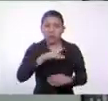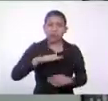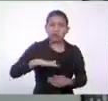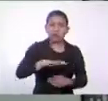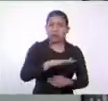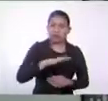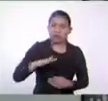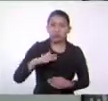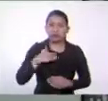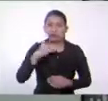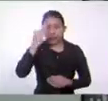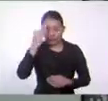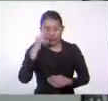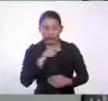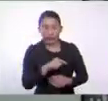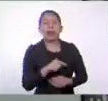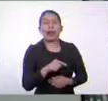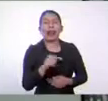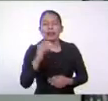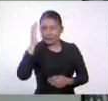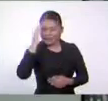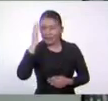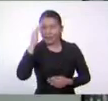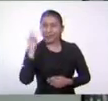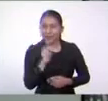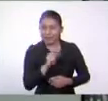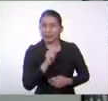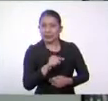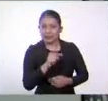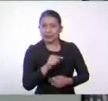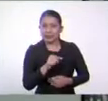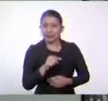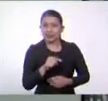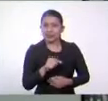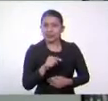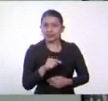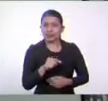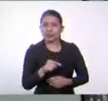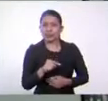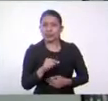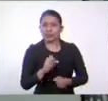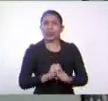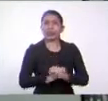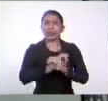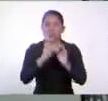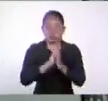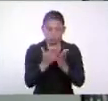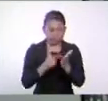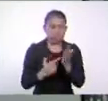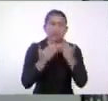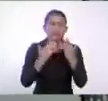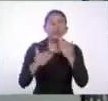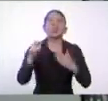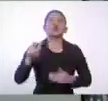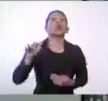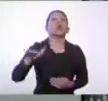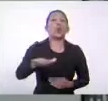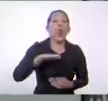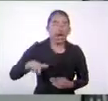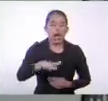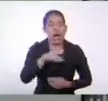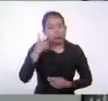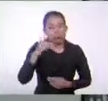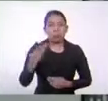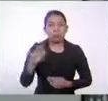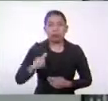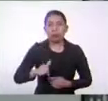que podemos identificar específicamente y que está expreso en el texto. Podría ser, por ejemplo,